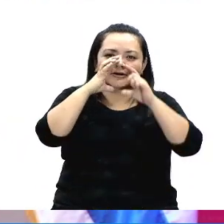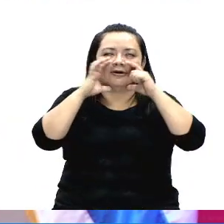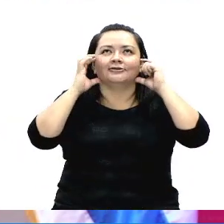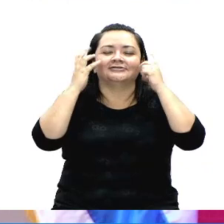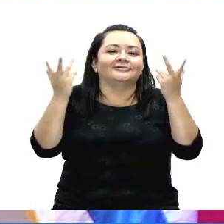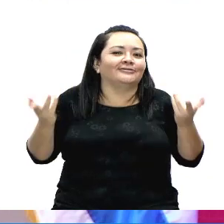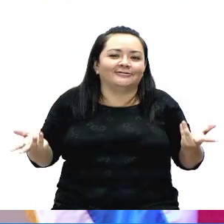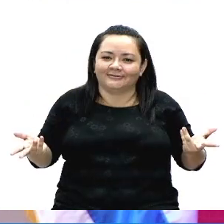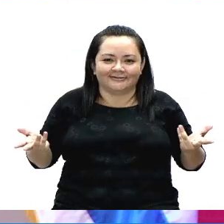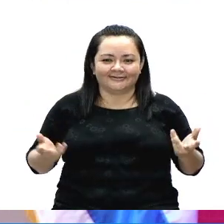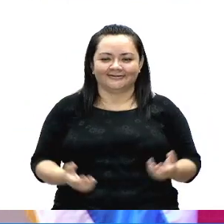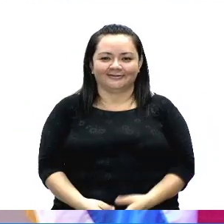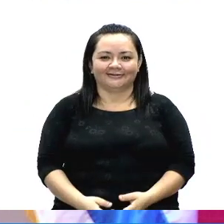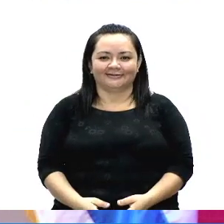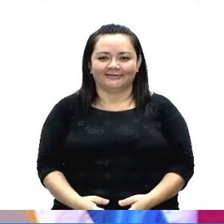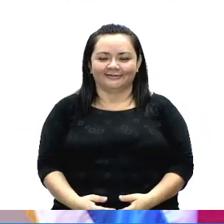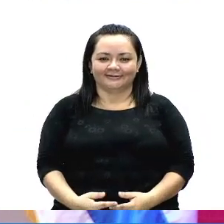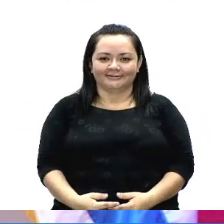usted